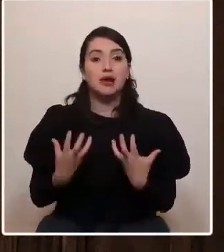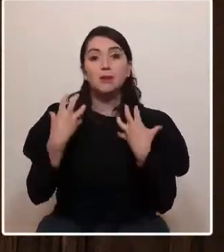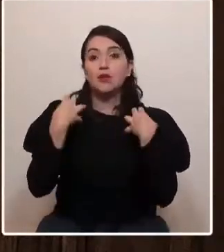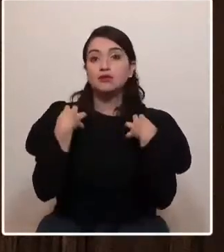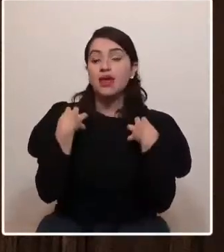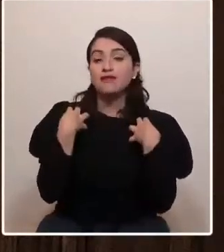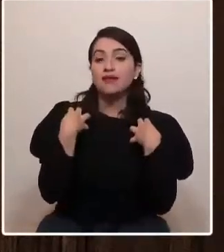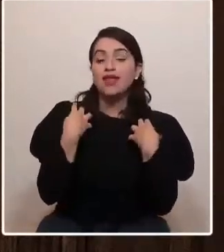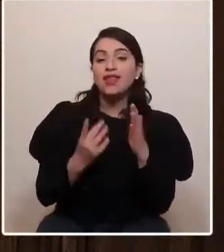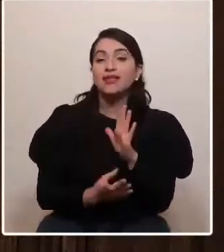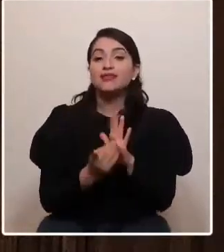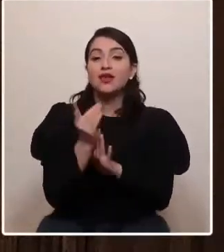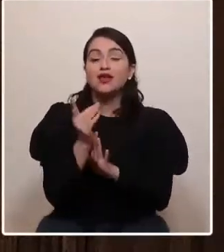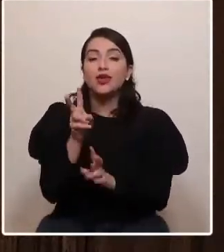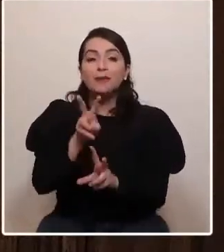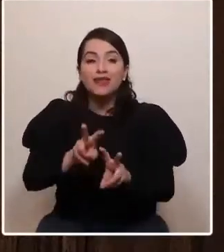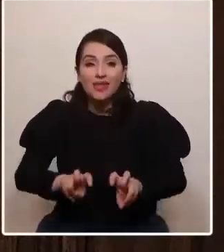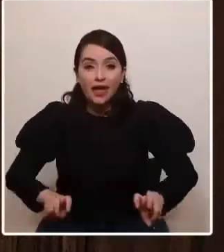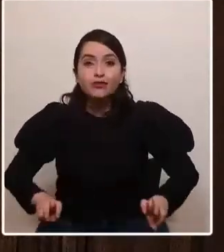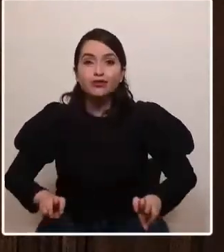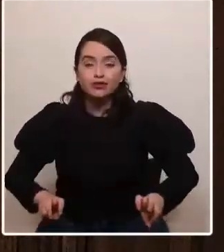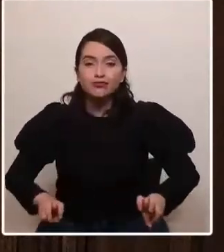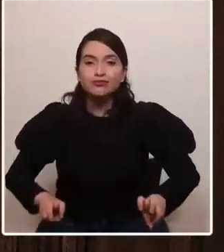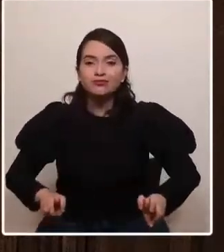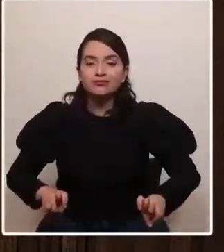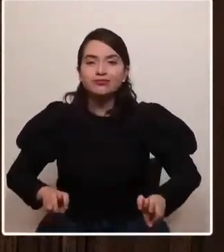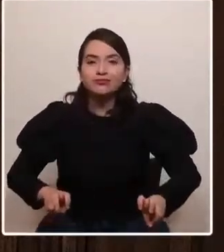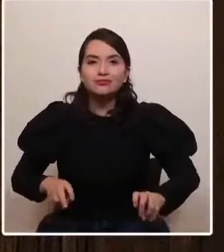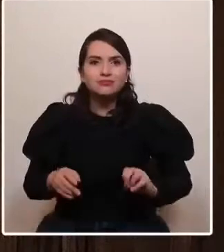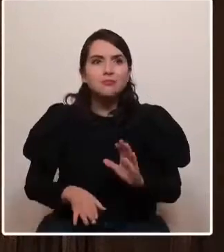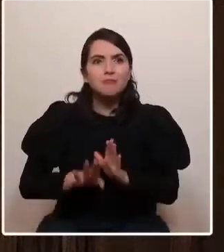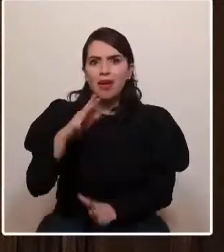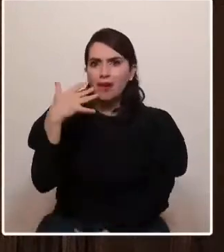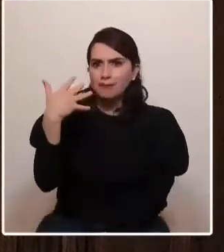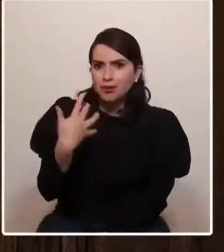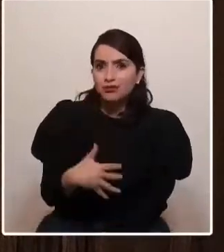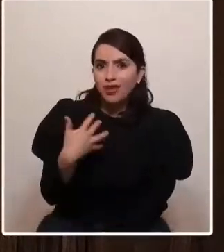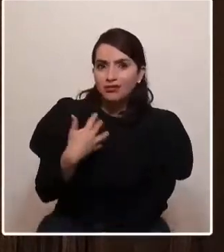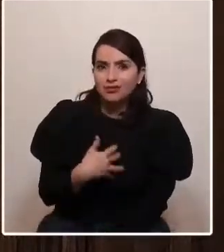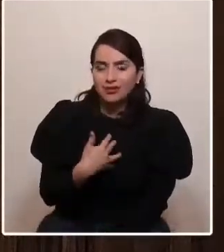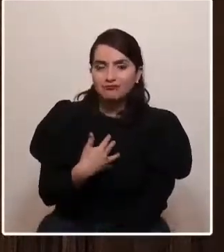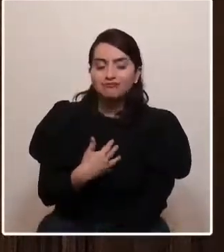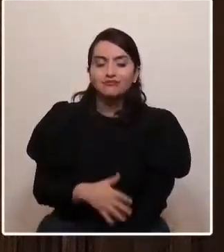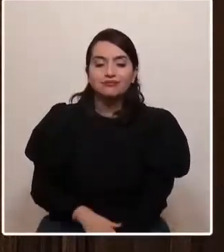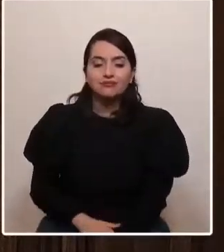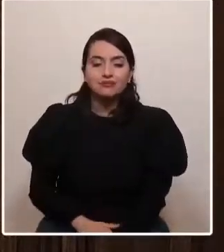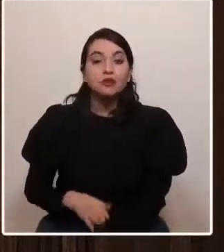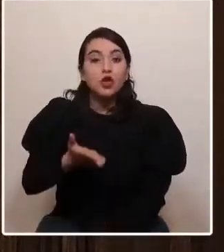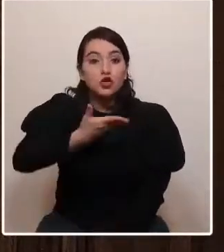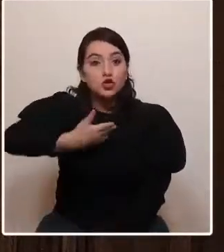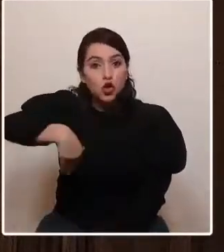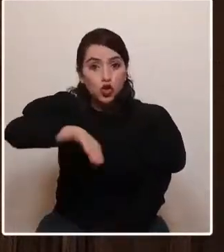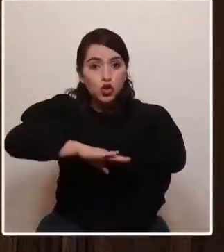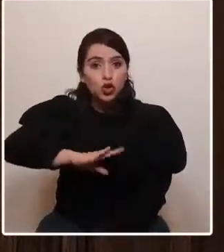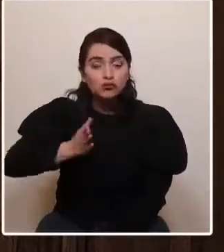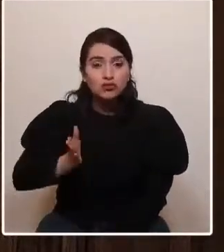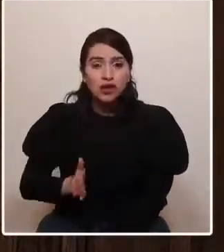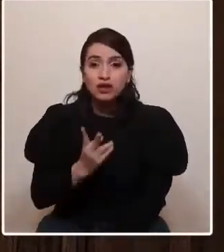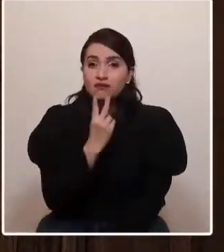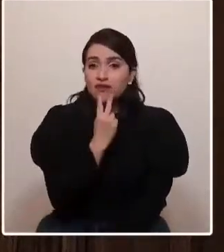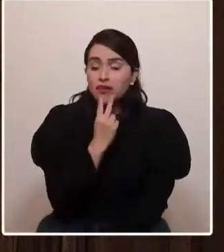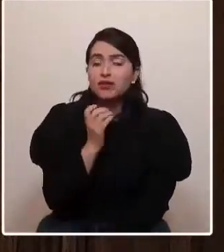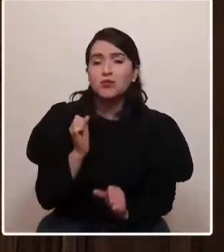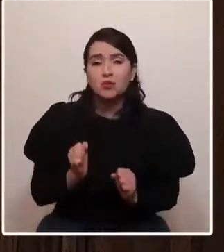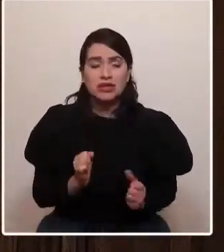el desarrollo de la investigación es de la más alta importancia. La subsistencia de nuestra especie puede depender de esto.